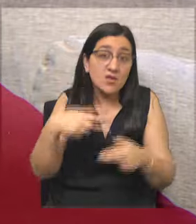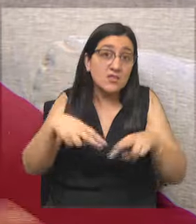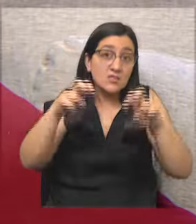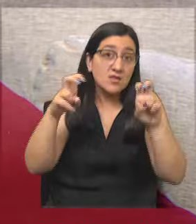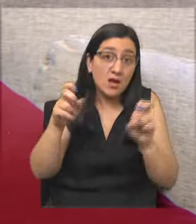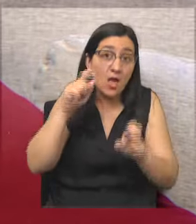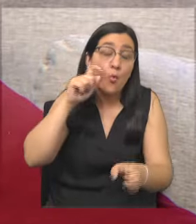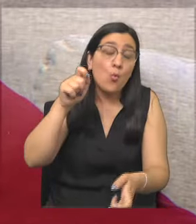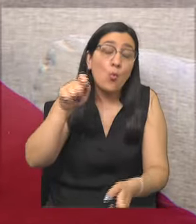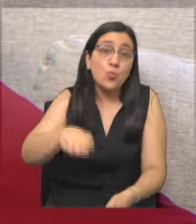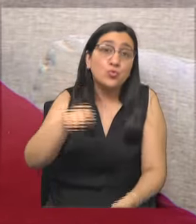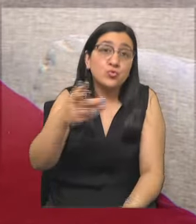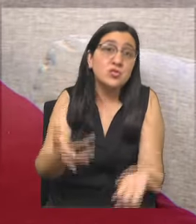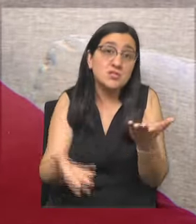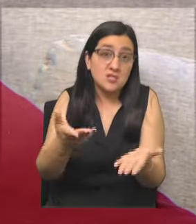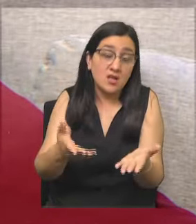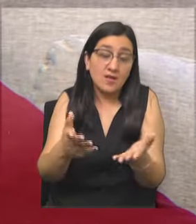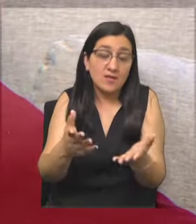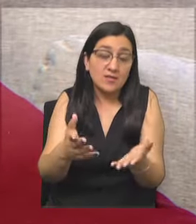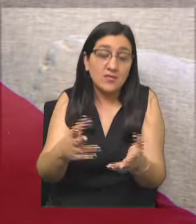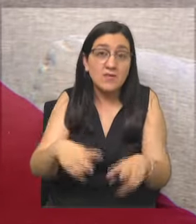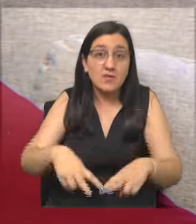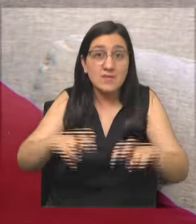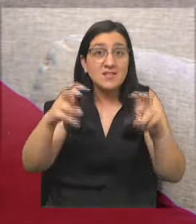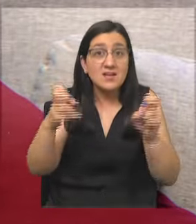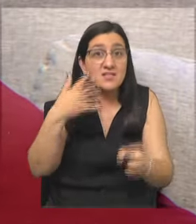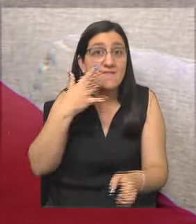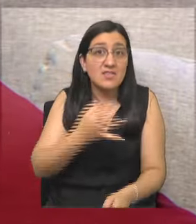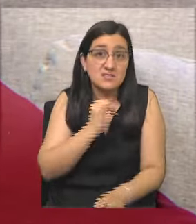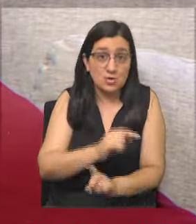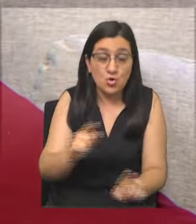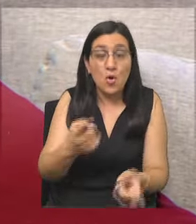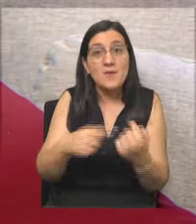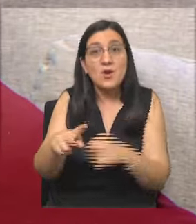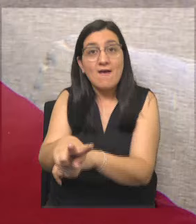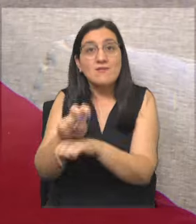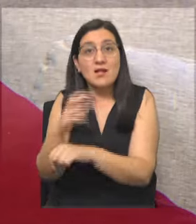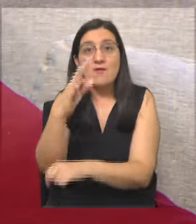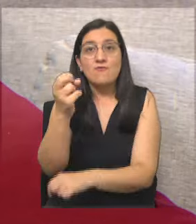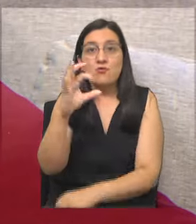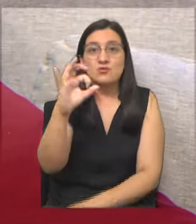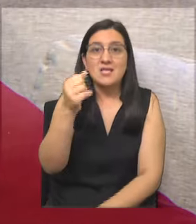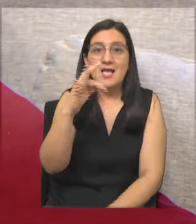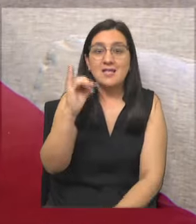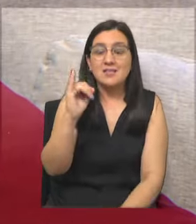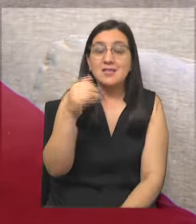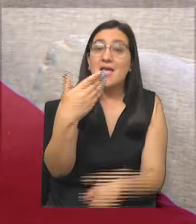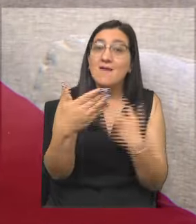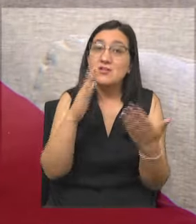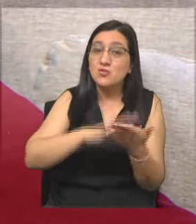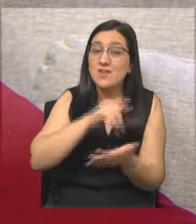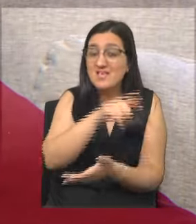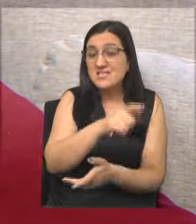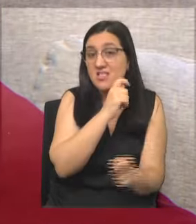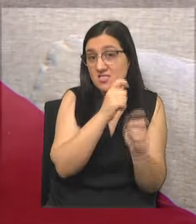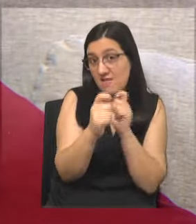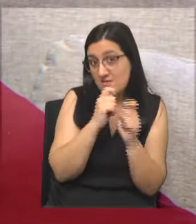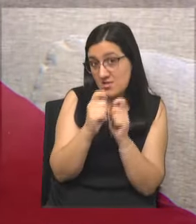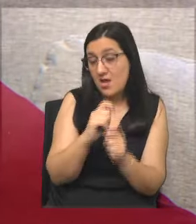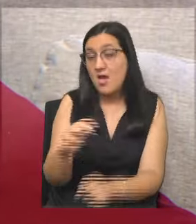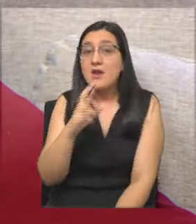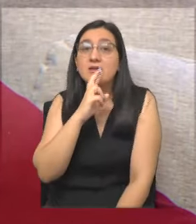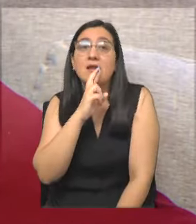qué tiene de verdad las cosas que dice Salle. Pero la fiscal Fossati, que parece que está referida a esa entrevista que aún no leí, contesta a través de